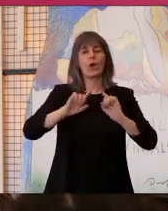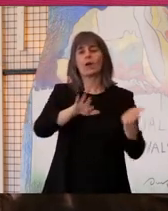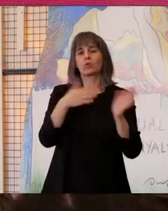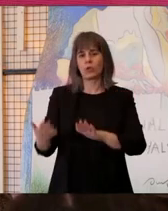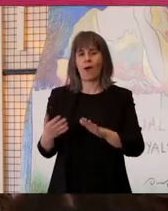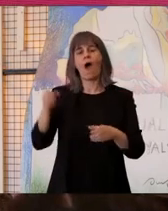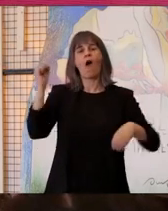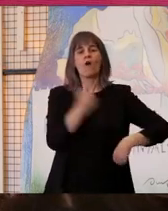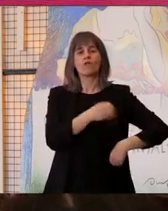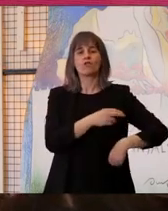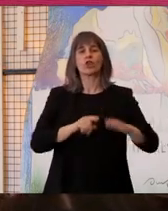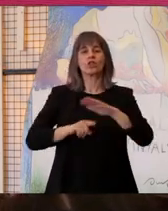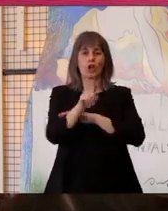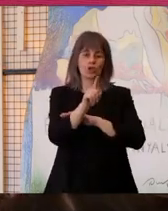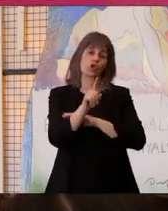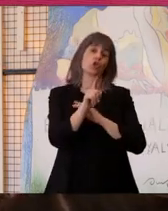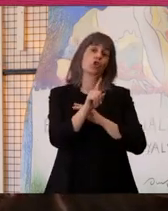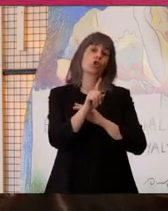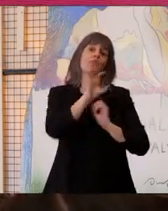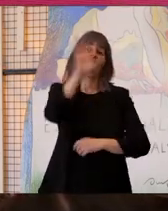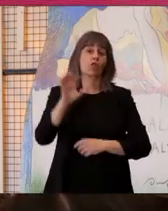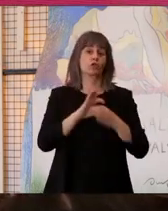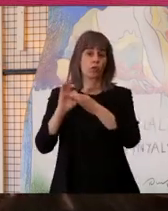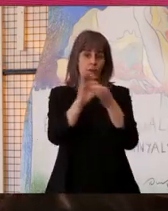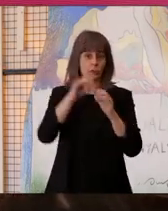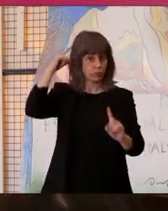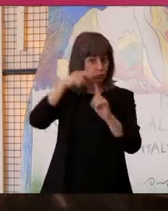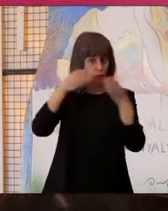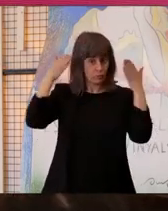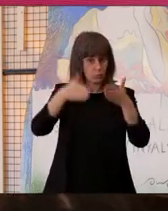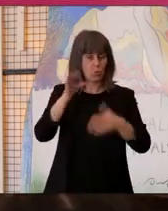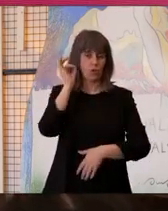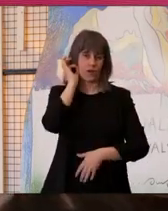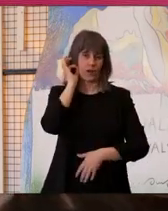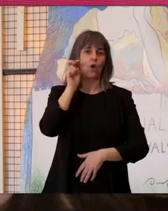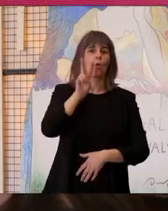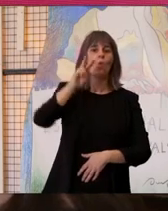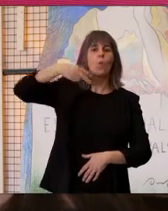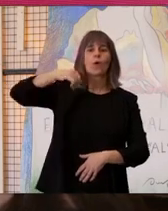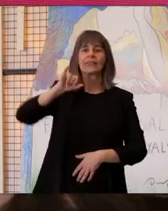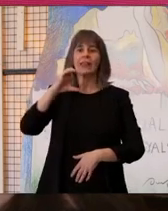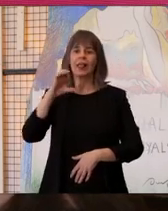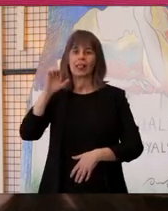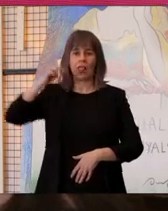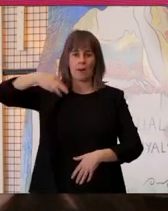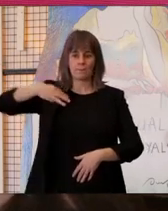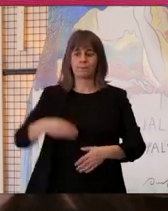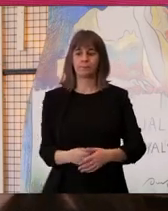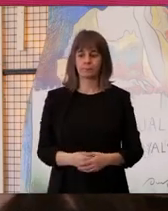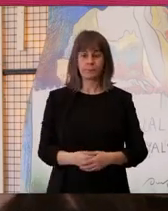desarrollo de Naciones Unidas para la mujer unifem cuando yo viajaba